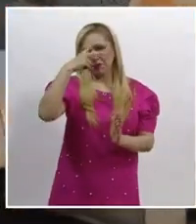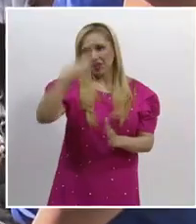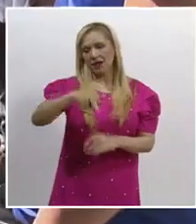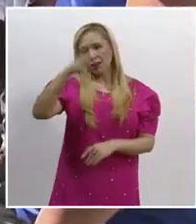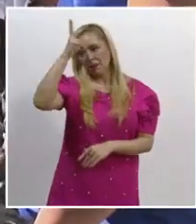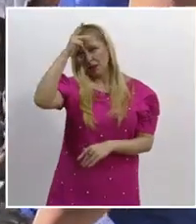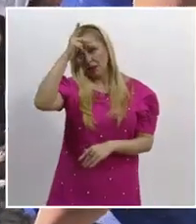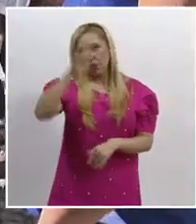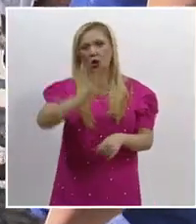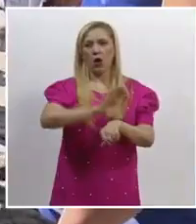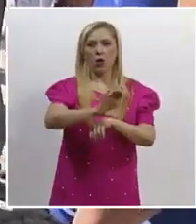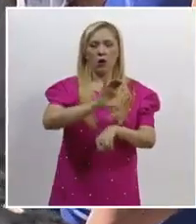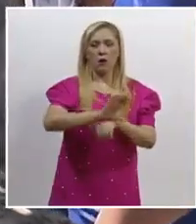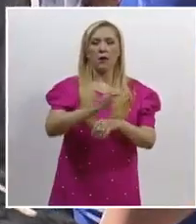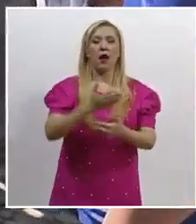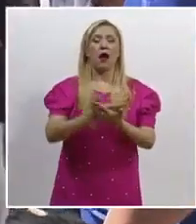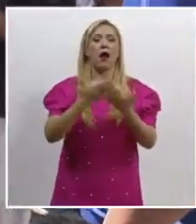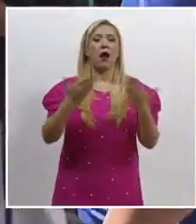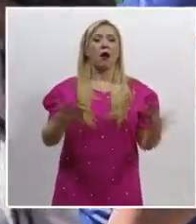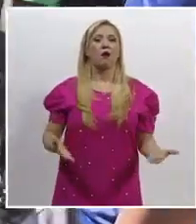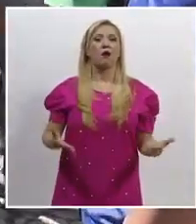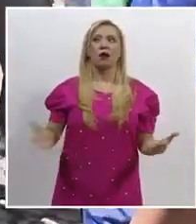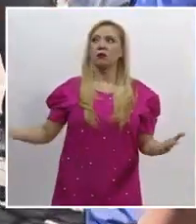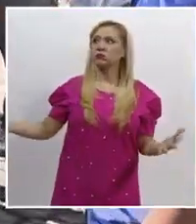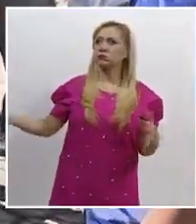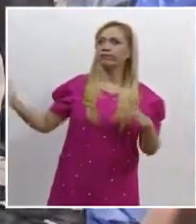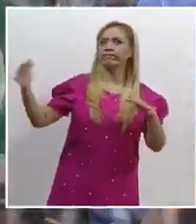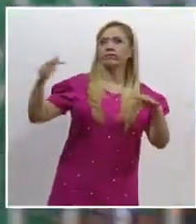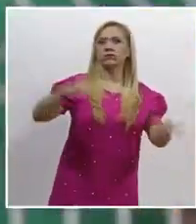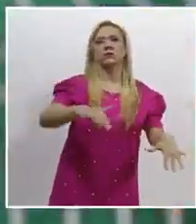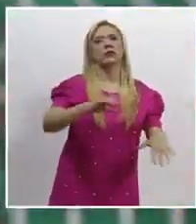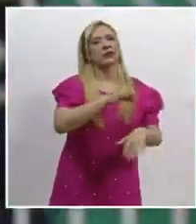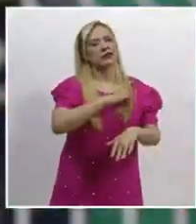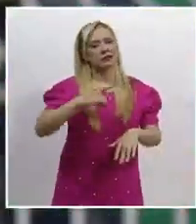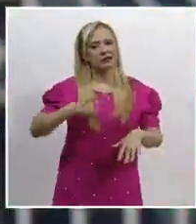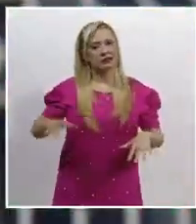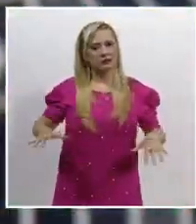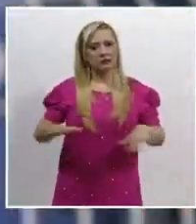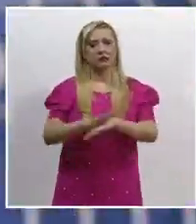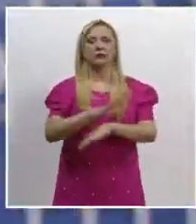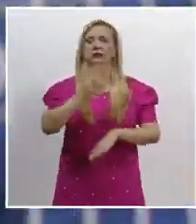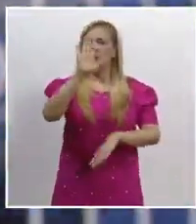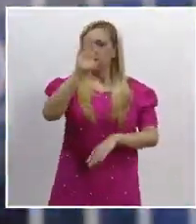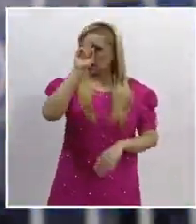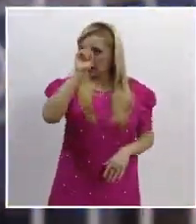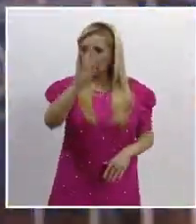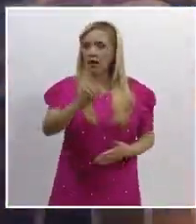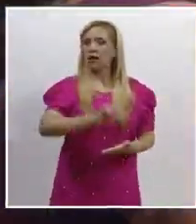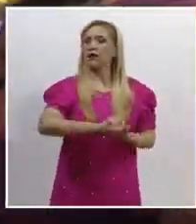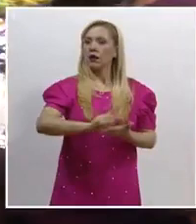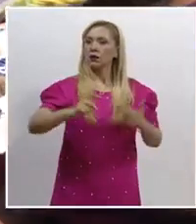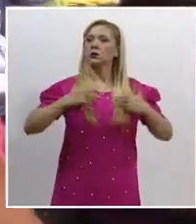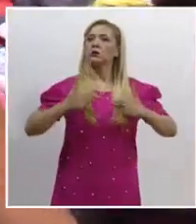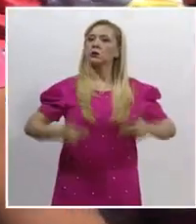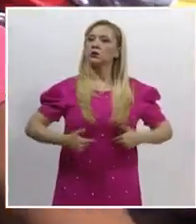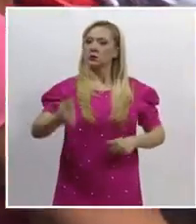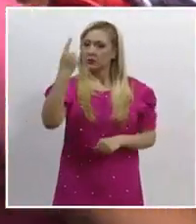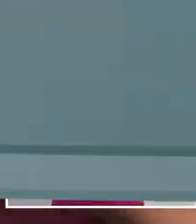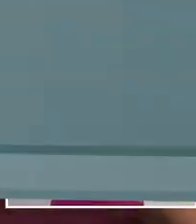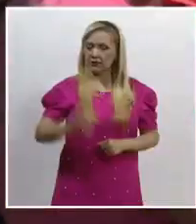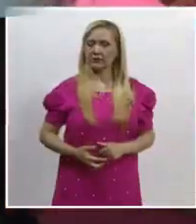Perú y Colombia, que se han convertido en países de acogida, deben cambiar contemplando siempre el respeto a los derechos humanos.